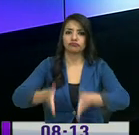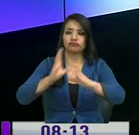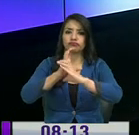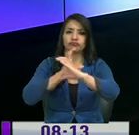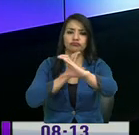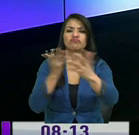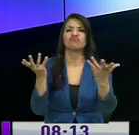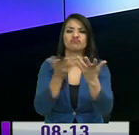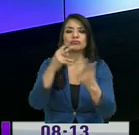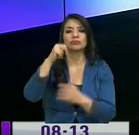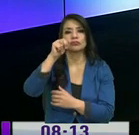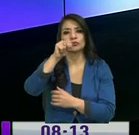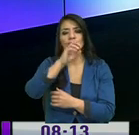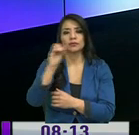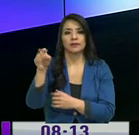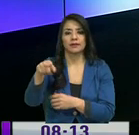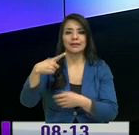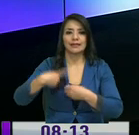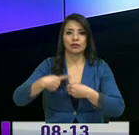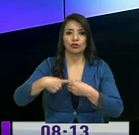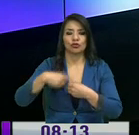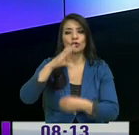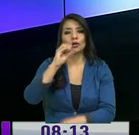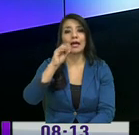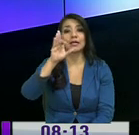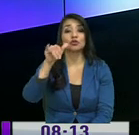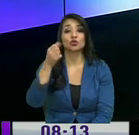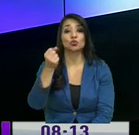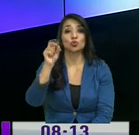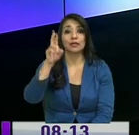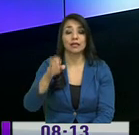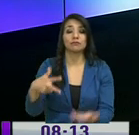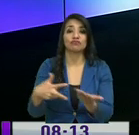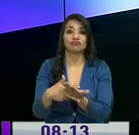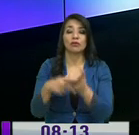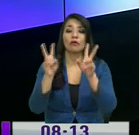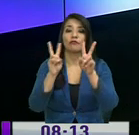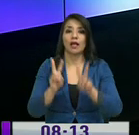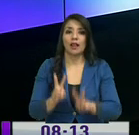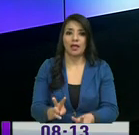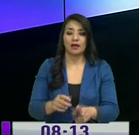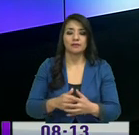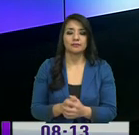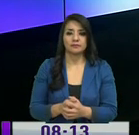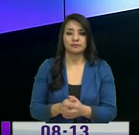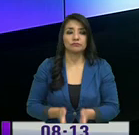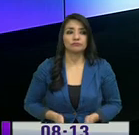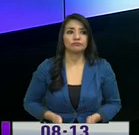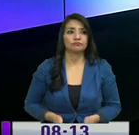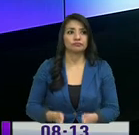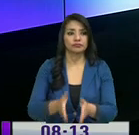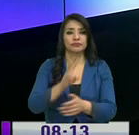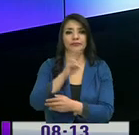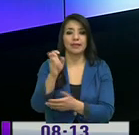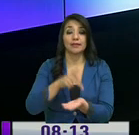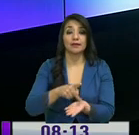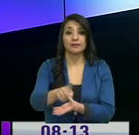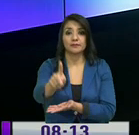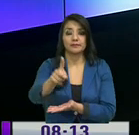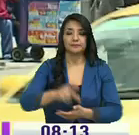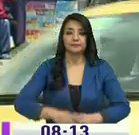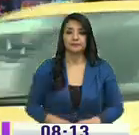el noroccidente de Quito, denominada Katsuki de Velasco Terminal Ofelia. El recorrido es de aproximadamente 20 kilómetros.